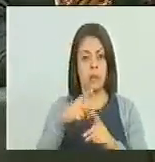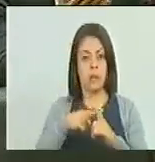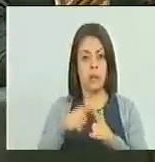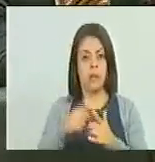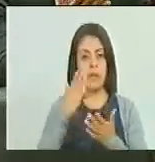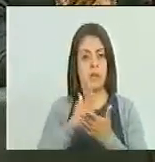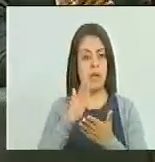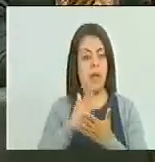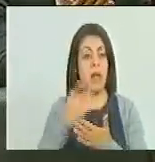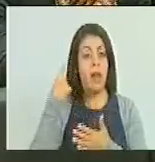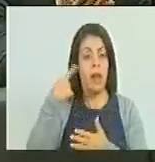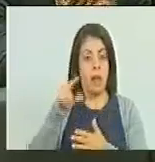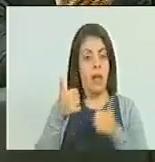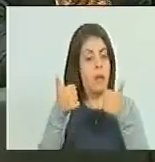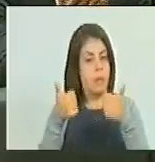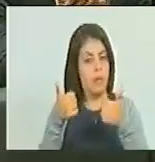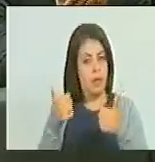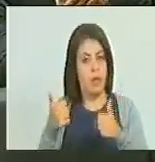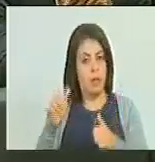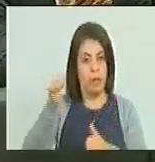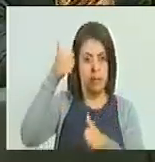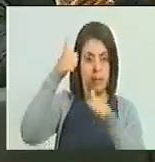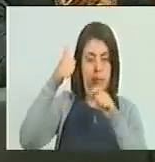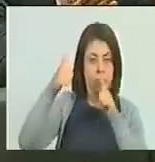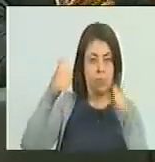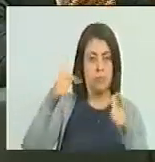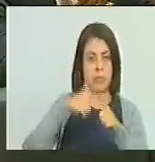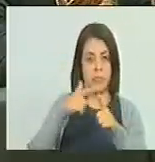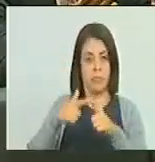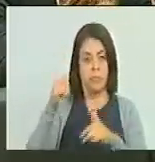que siempre reine el bien sobre el mal. Viva la patria.